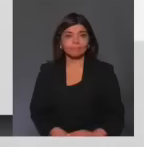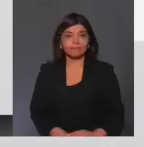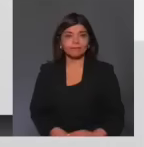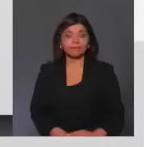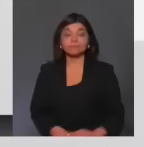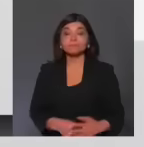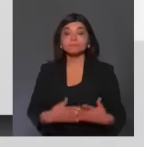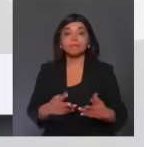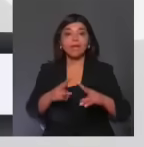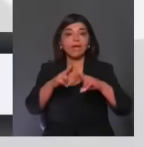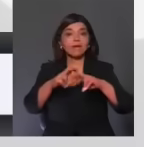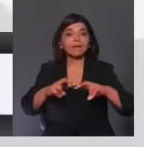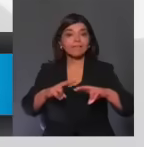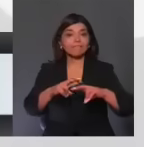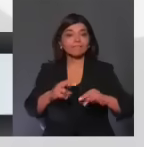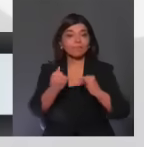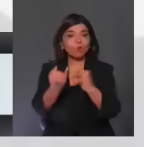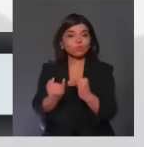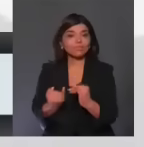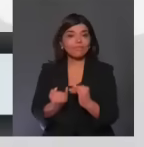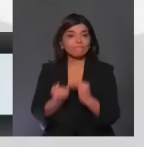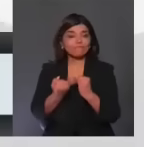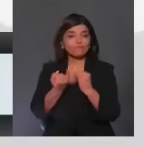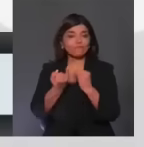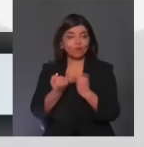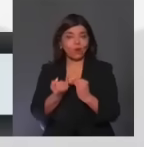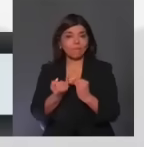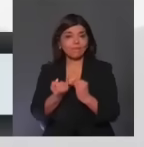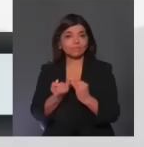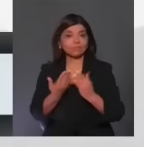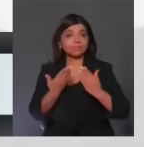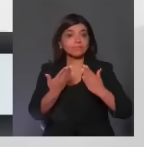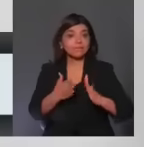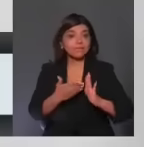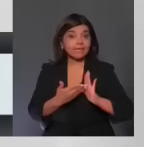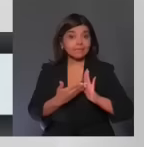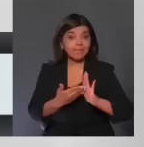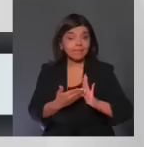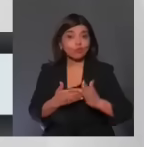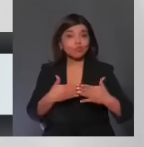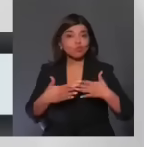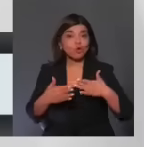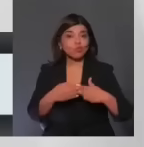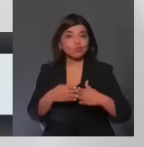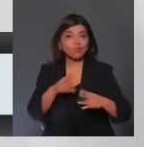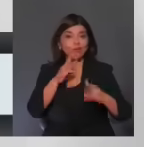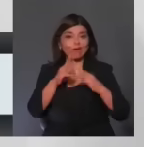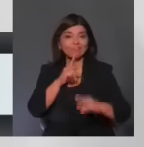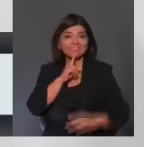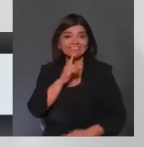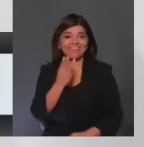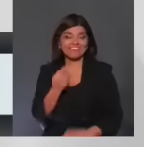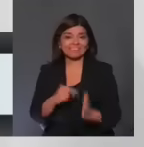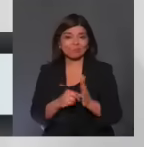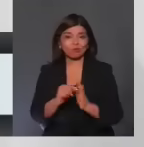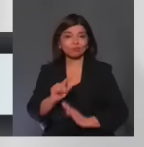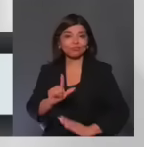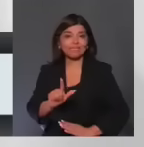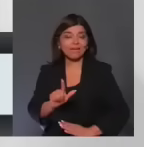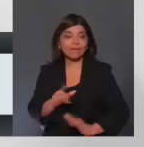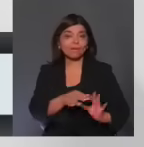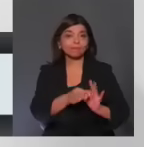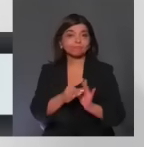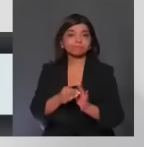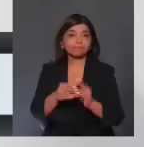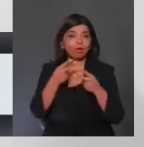Bien, revisamos información que está ya disponible en nuestro sitio web T13.cl. Se trata de un comunicado